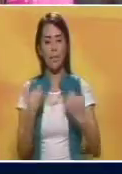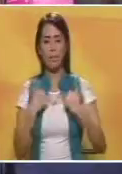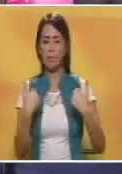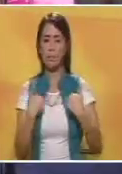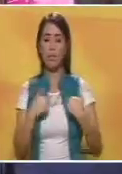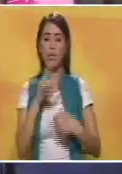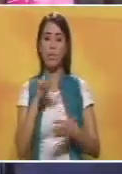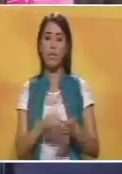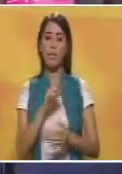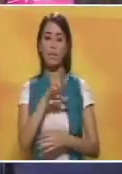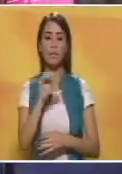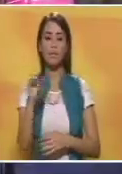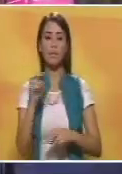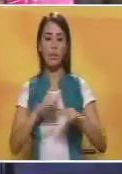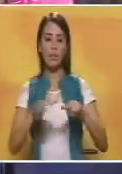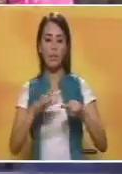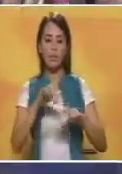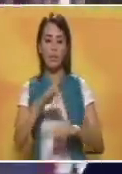2.300 niños